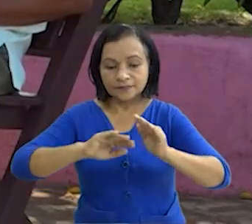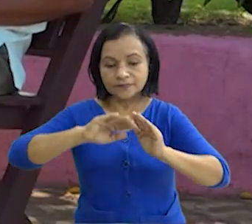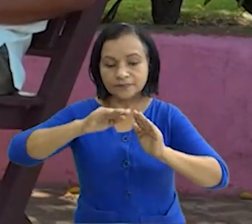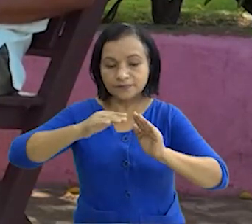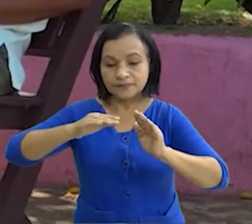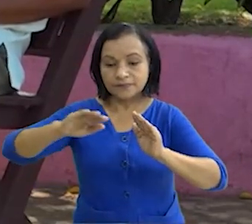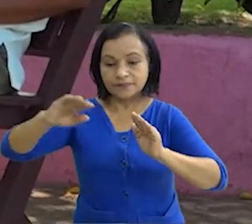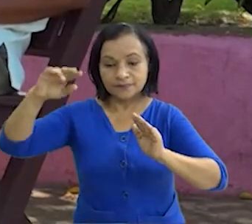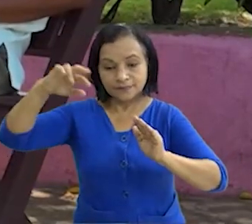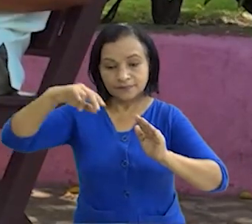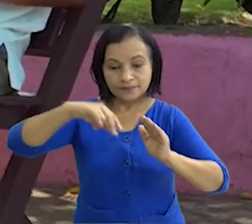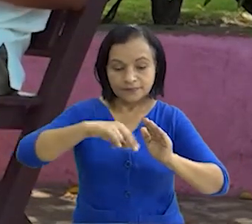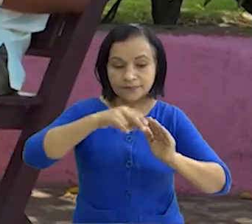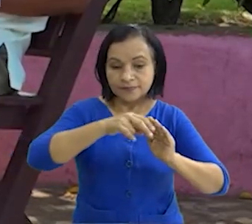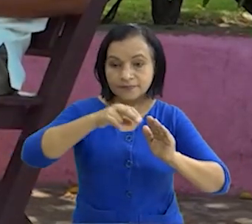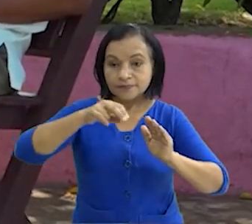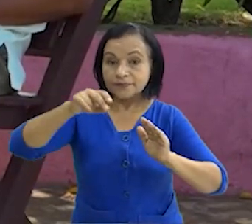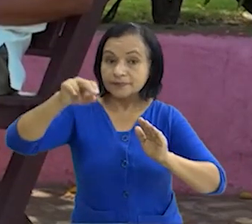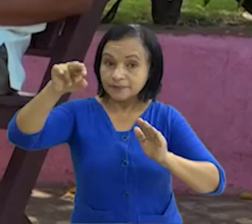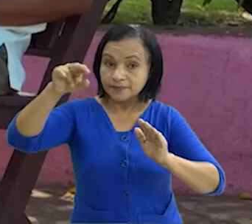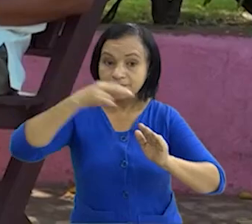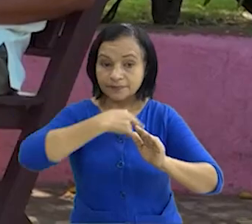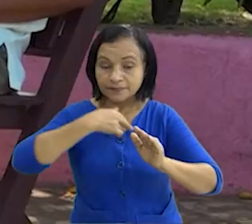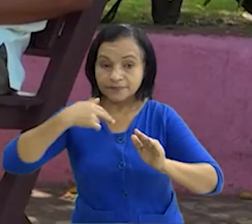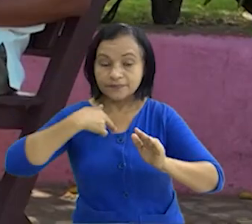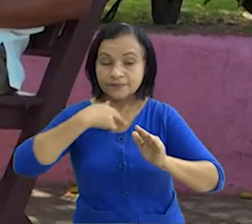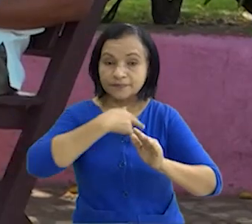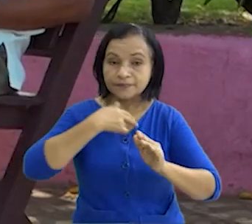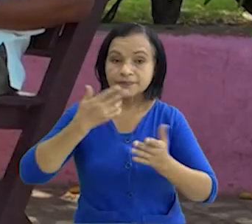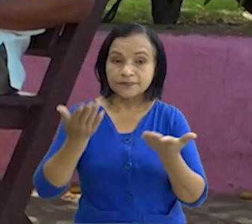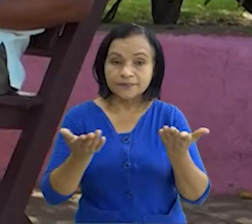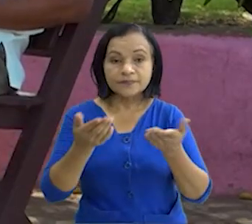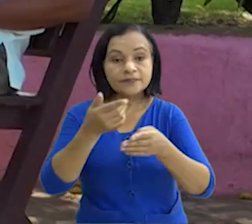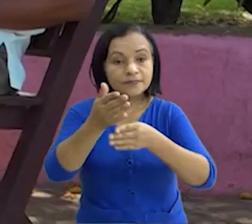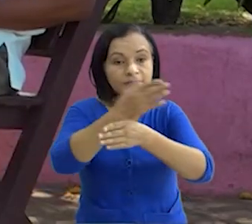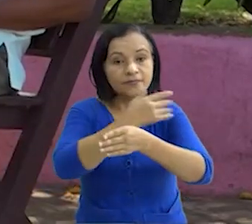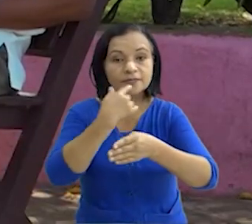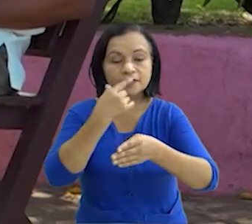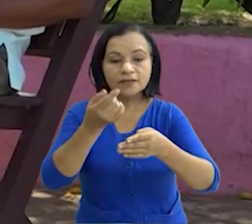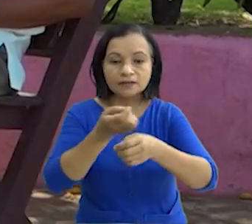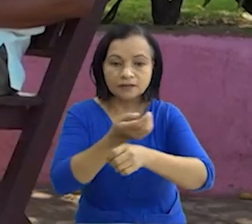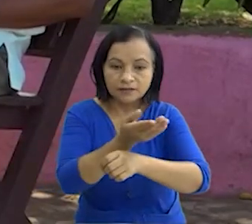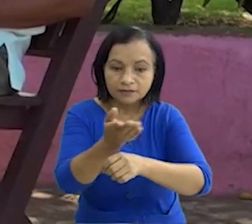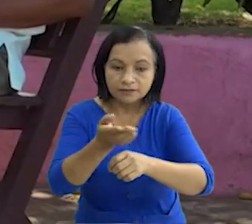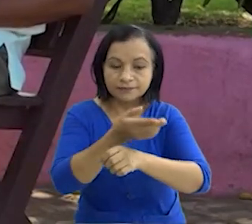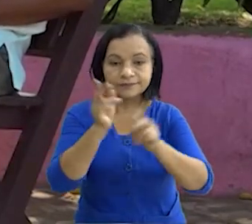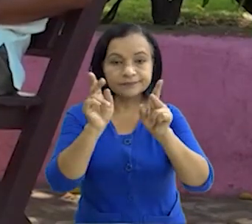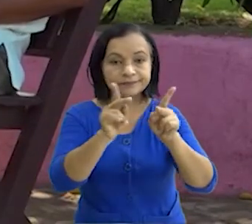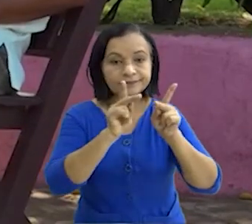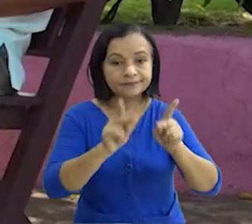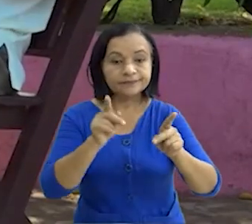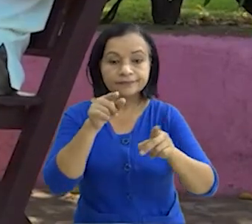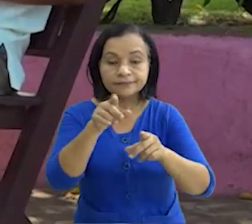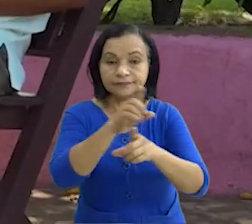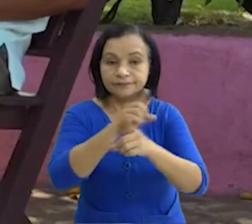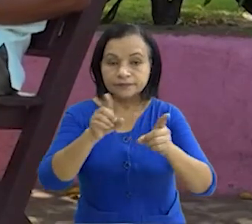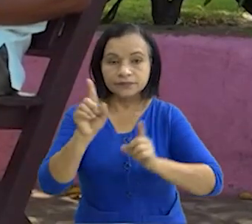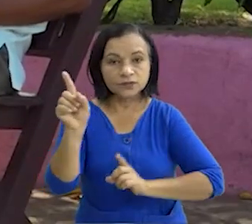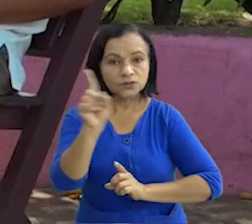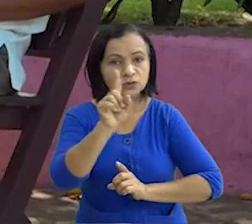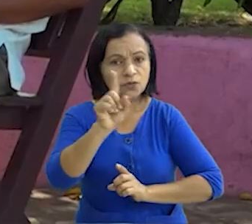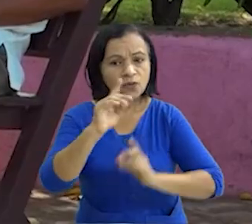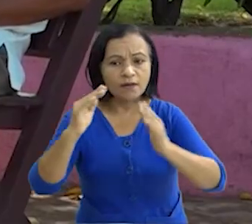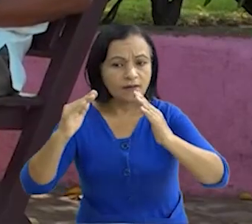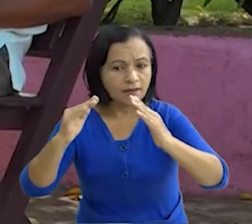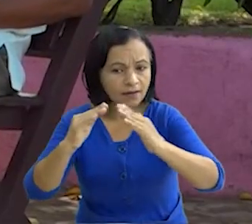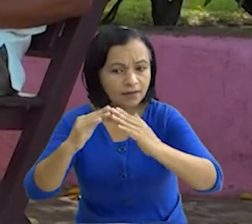bajar, ¿verdad? Hay gradas para subir, vamos haciendo la mitigación y, como te decía, el convencimiento de la población de que hay lugares donde no debe